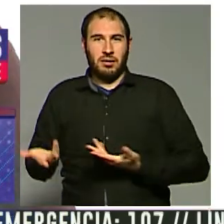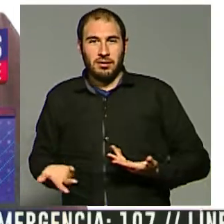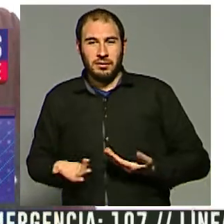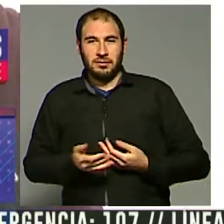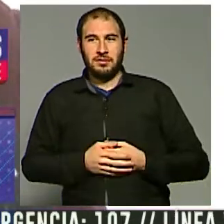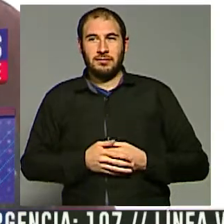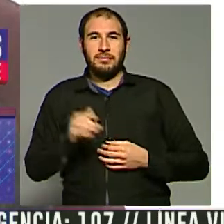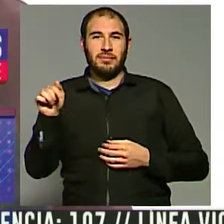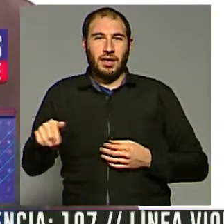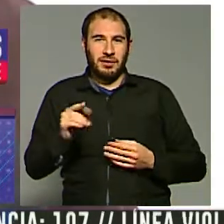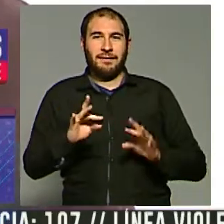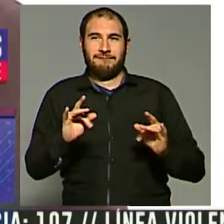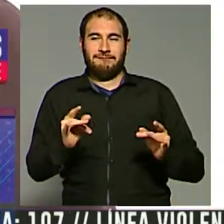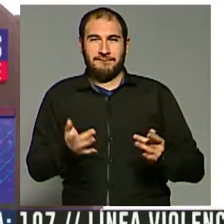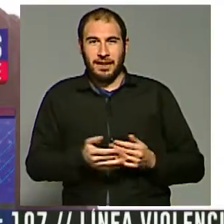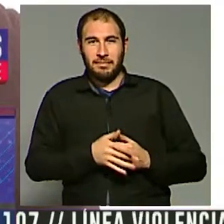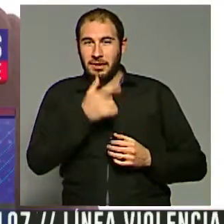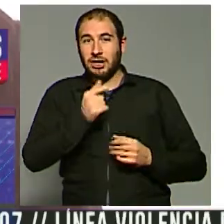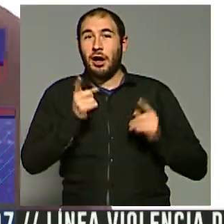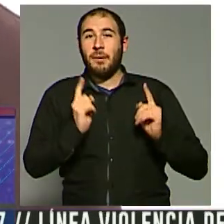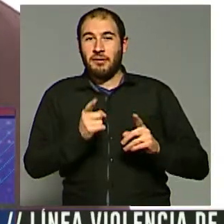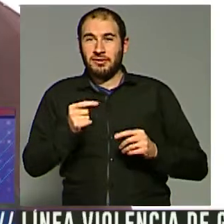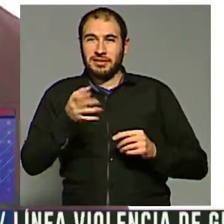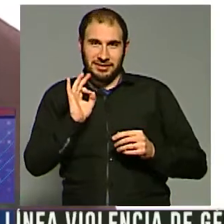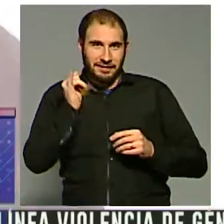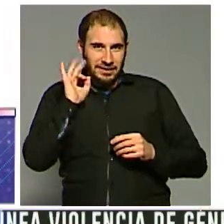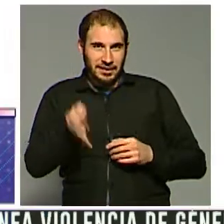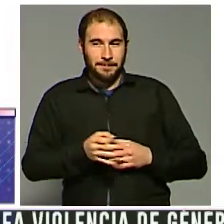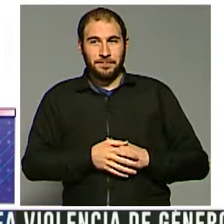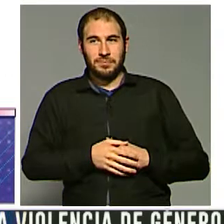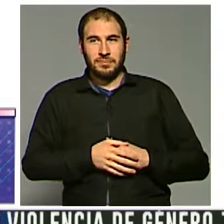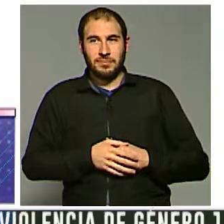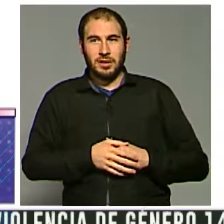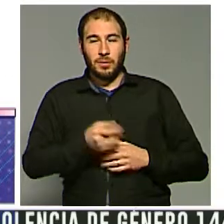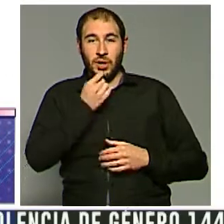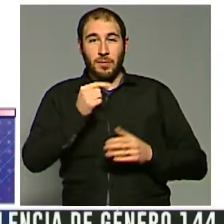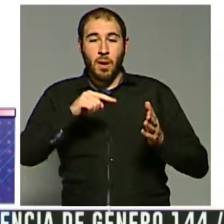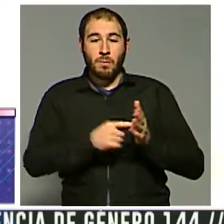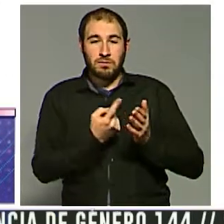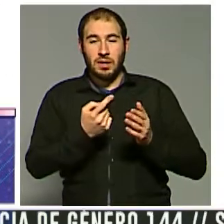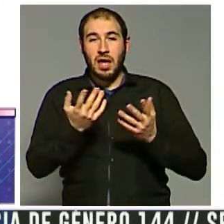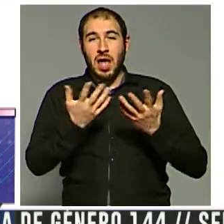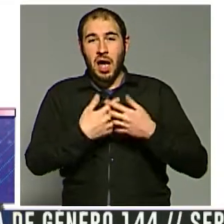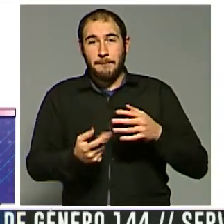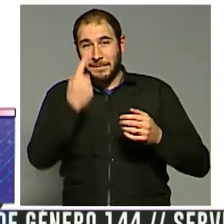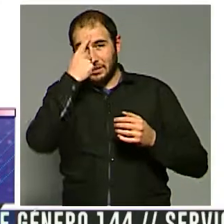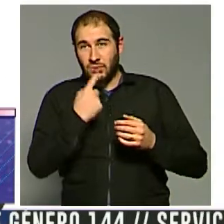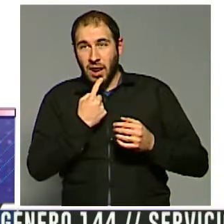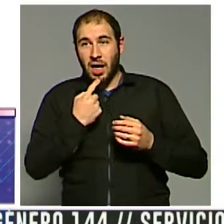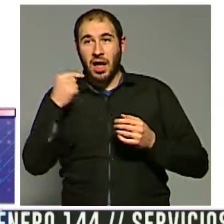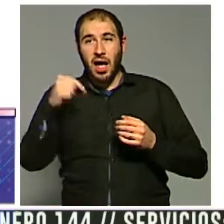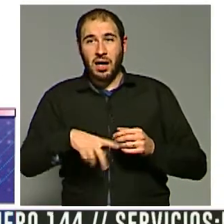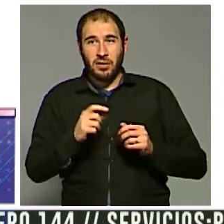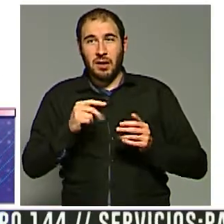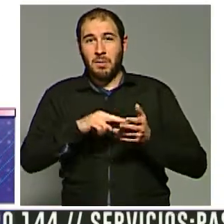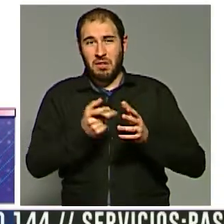es bastante difícil y creo que los docentes esto ya lo han advertido. Que si hubieran tenido la cláusula de actualización mensual, no estaríamos hablando de